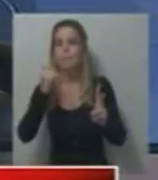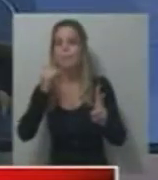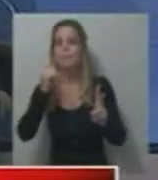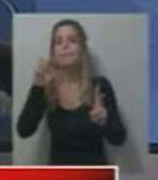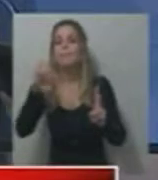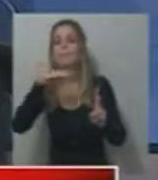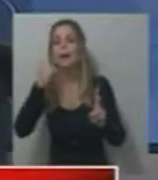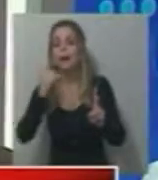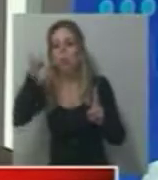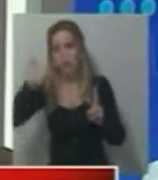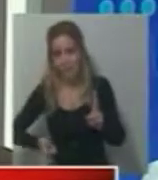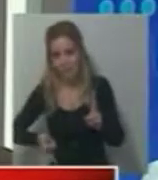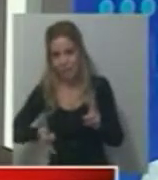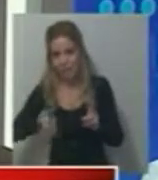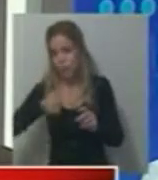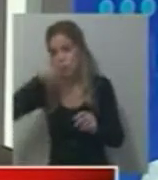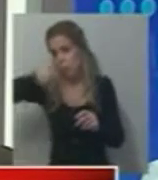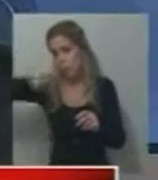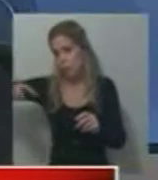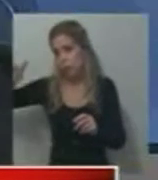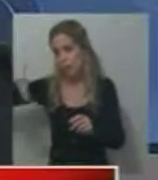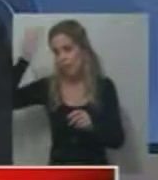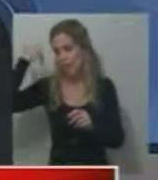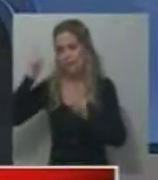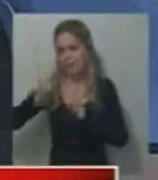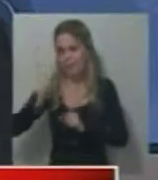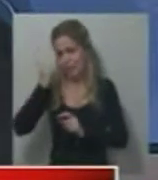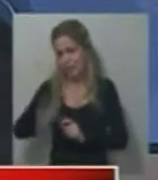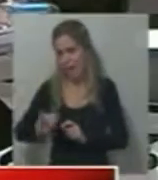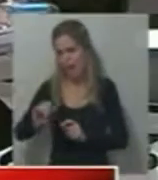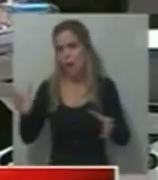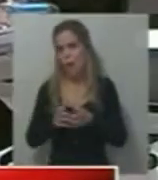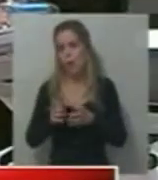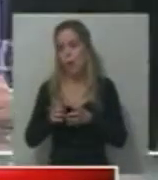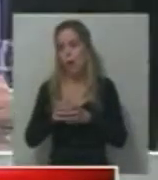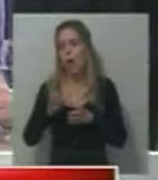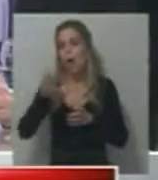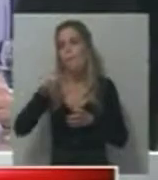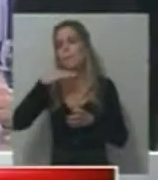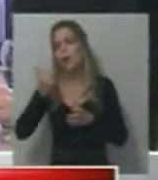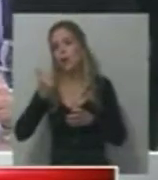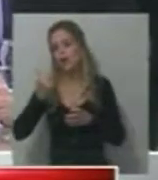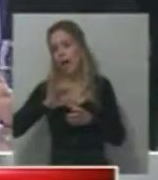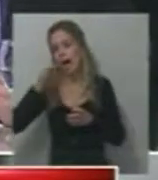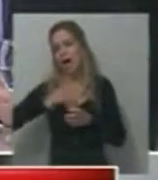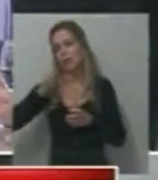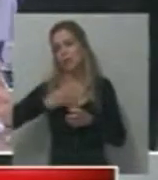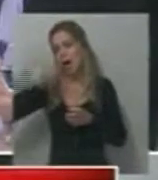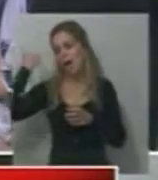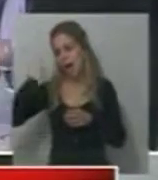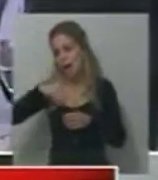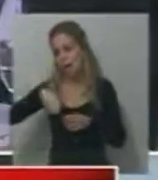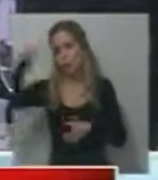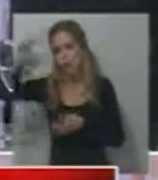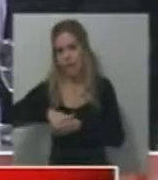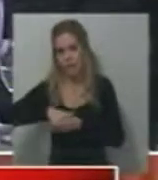nombrando gente que viene del palo del pejotismo, ¿no? Que viene acomodándose de toda la vida, gente del peronismo. Bueno, Aval viene del Frente